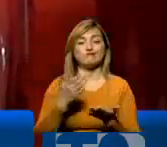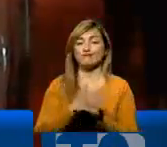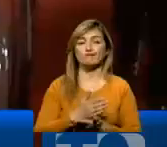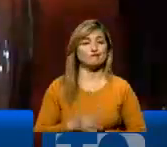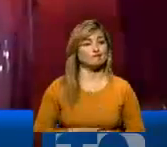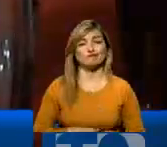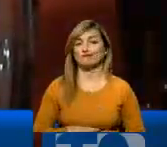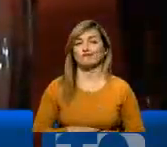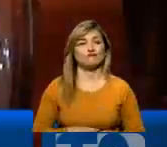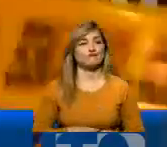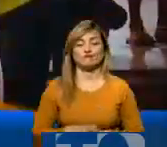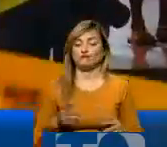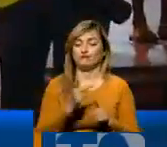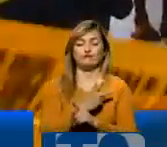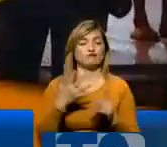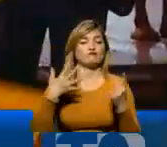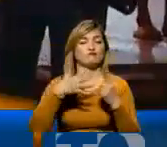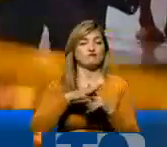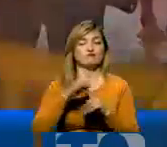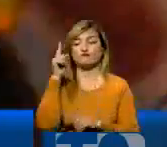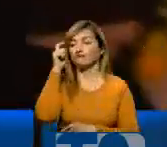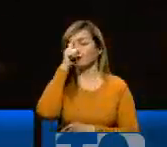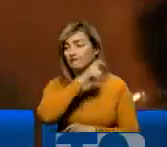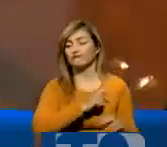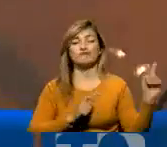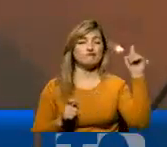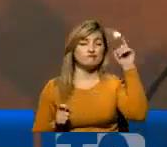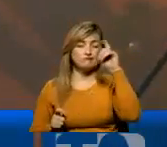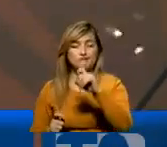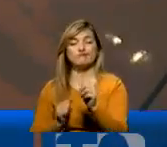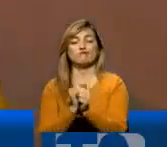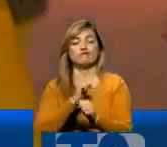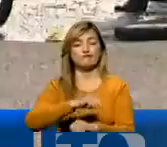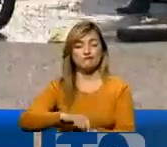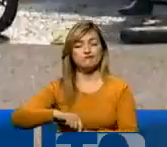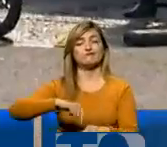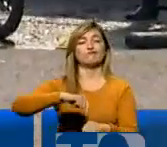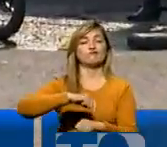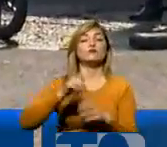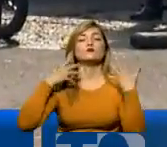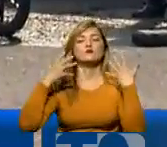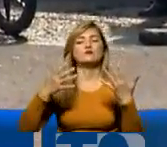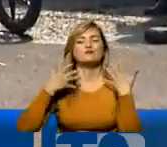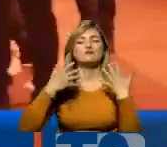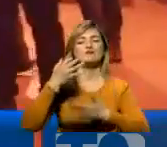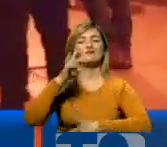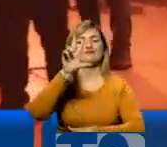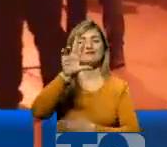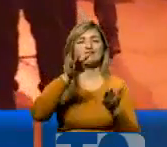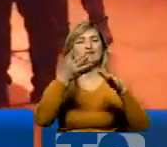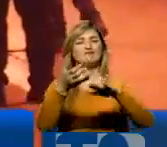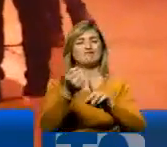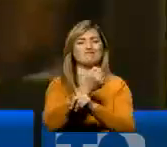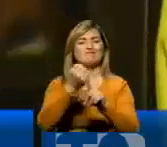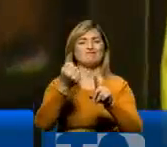la situación se hace más crítica a cada hora que pasa. Sí, a cada hora. Pues en Guayaquil se registraron tres muertes